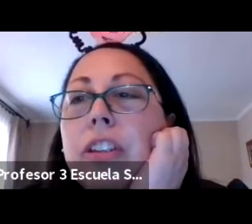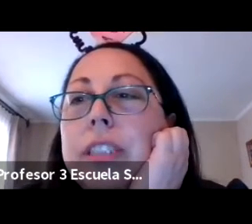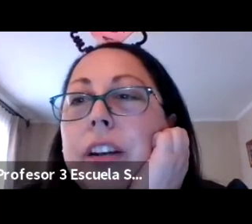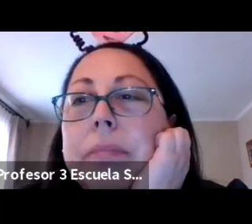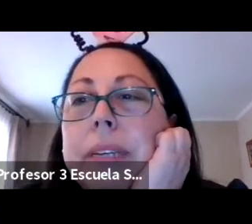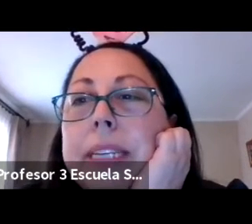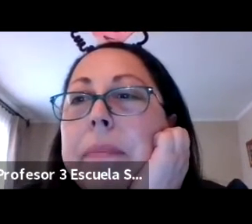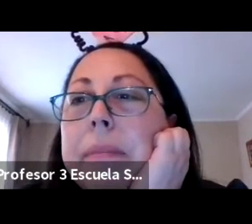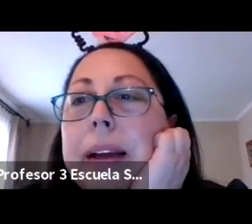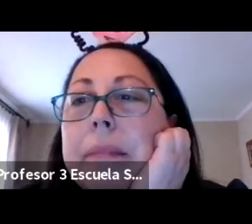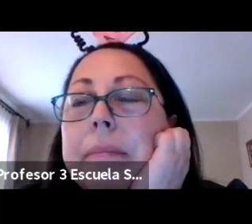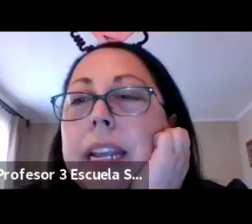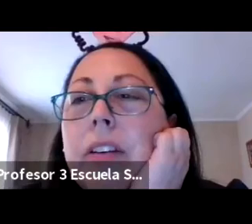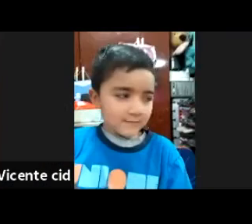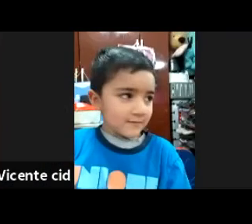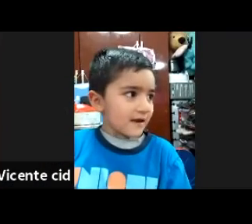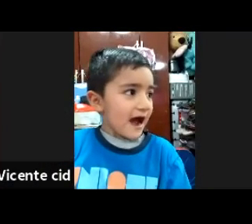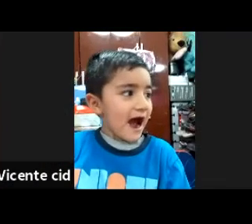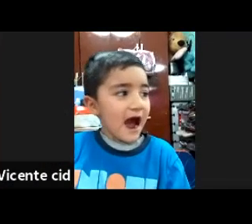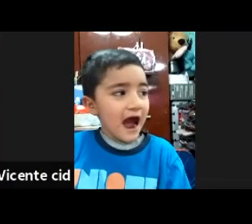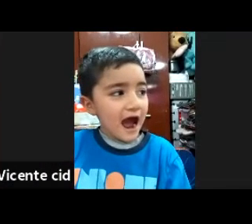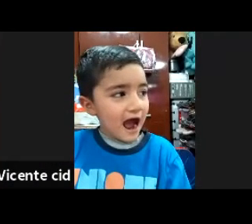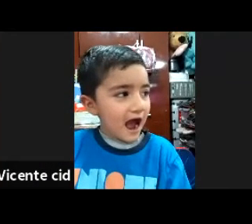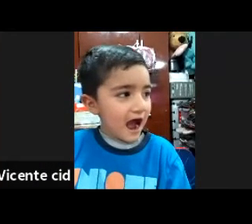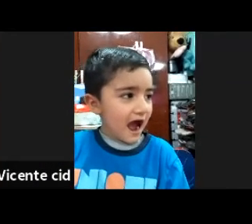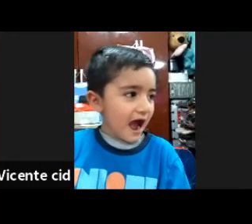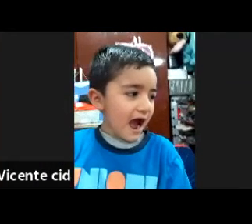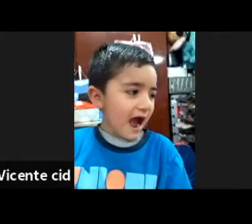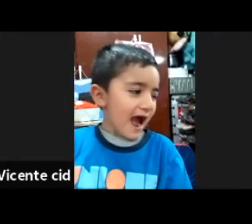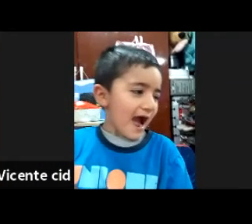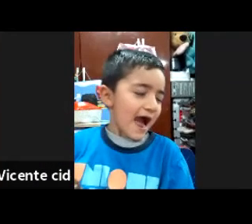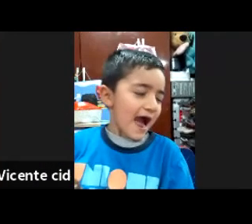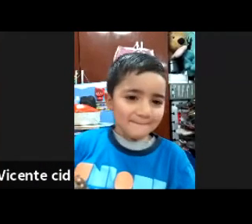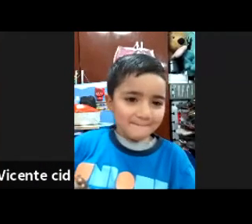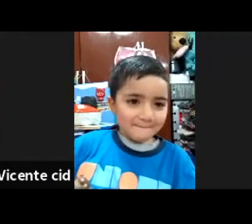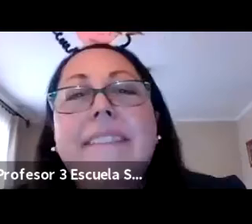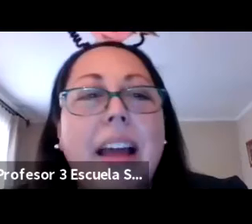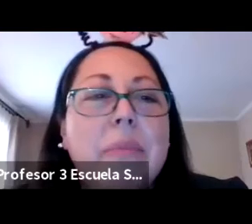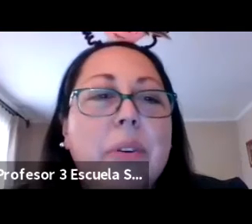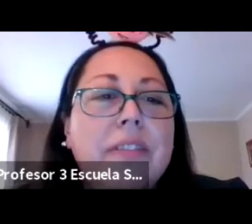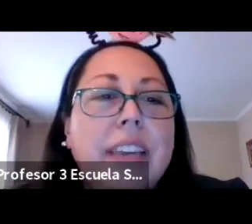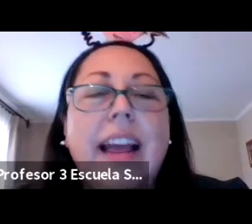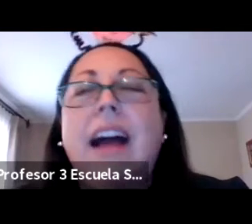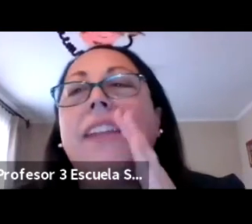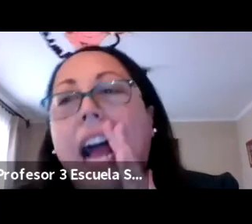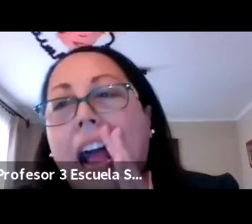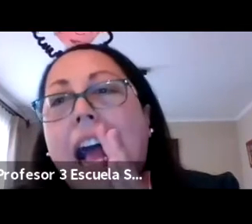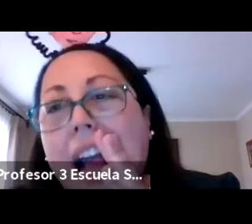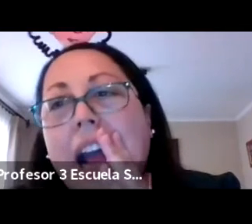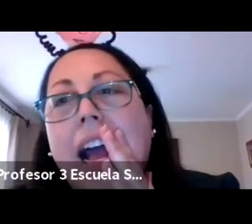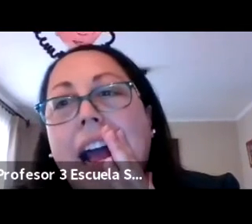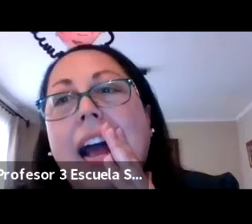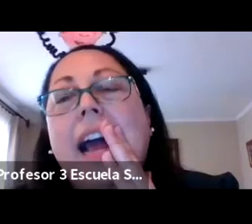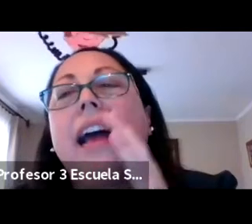Míranos a nosotras, no, mira a la mamá, míranos a nosotras. Ah. Así habla, muy bien,